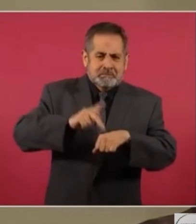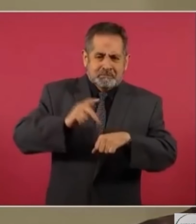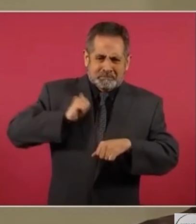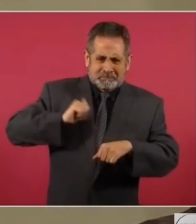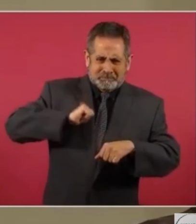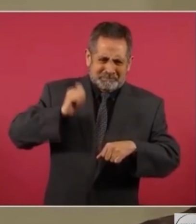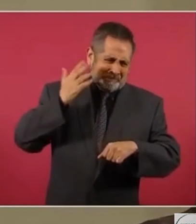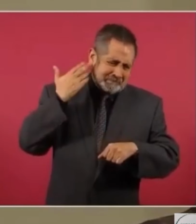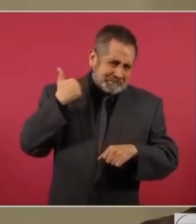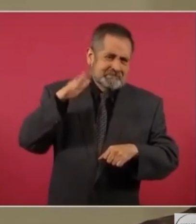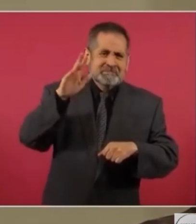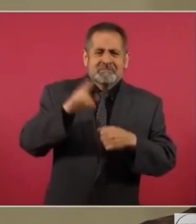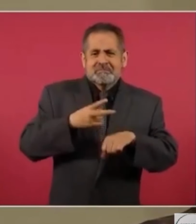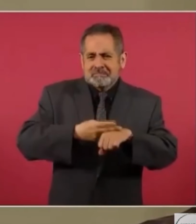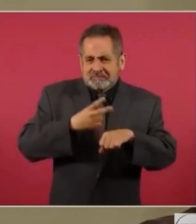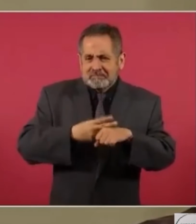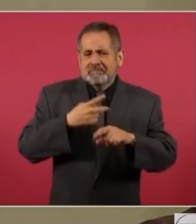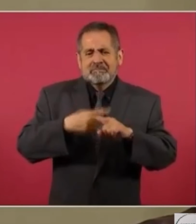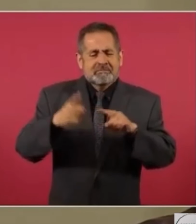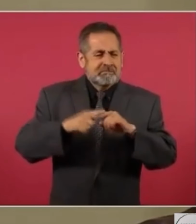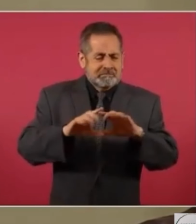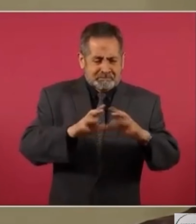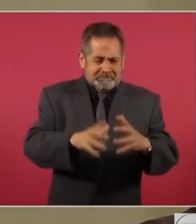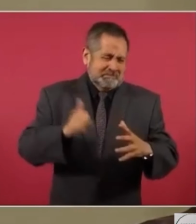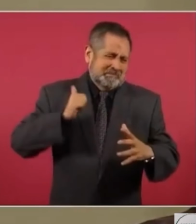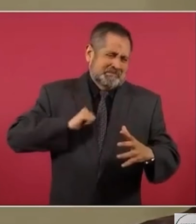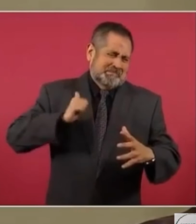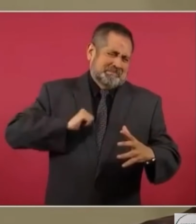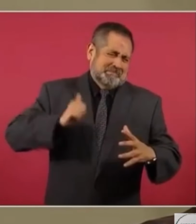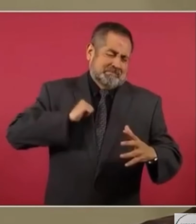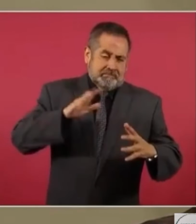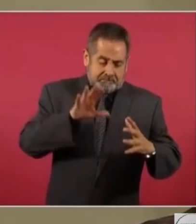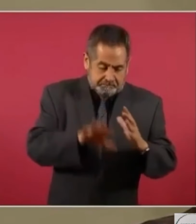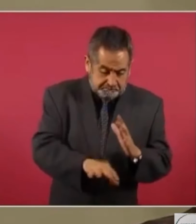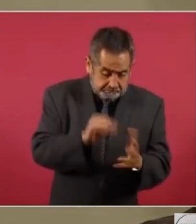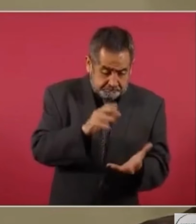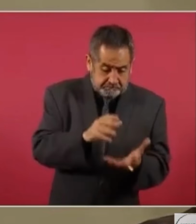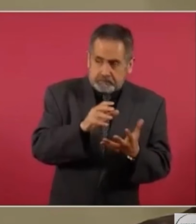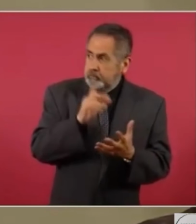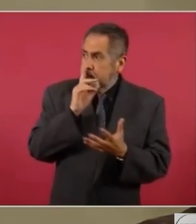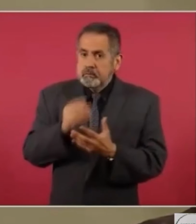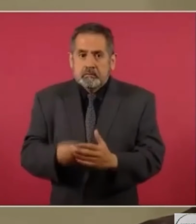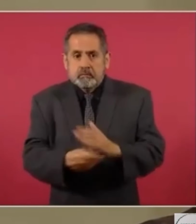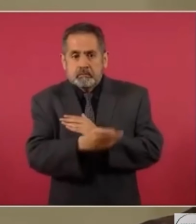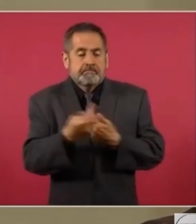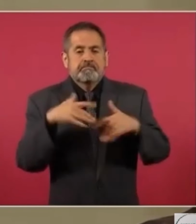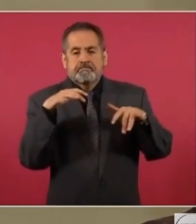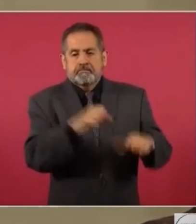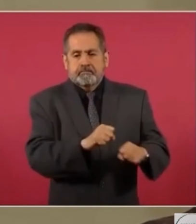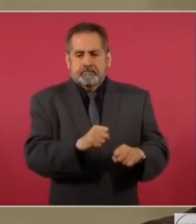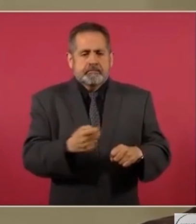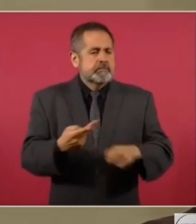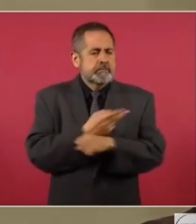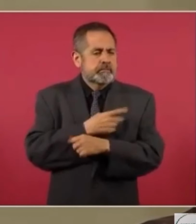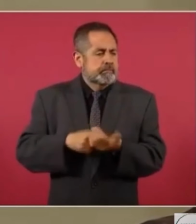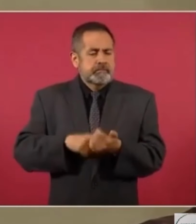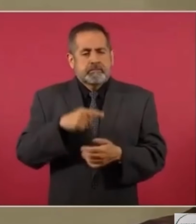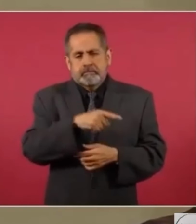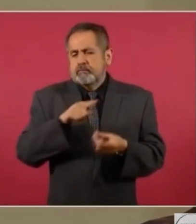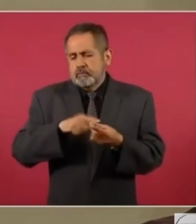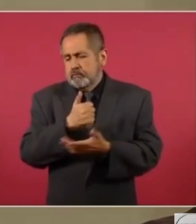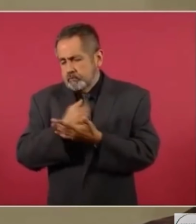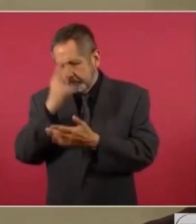tenga conocimiento de esto. Esto se dio en la Ciudad de México, pero ¿qué es lo que está pasando con estas personas?